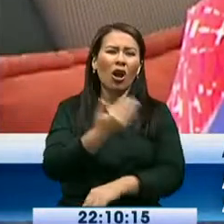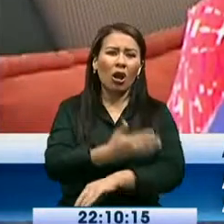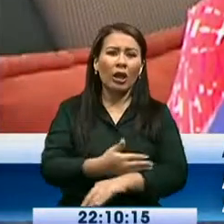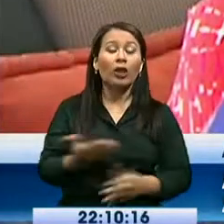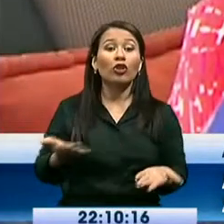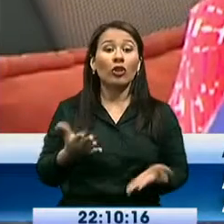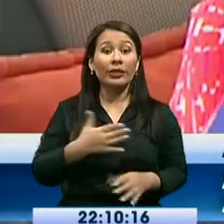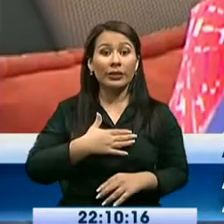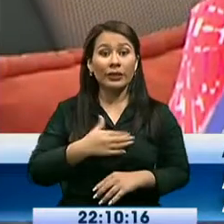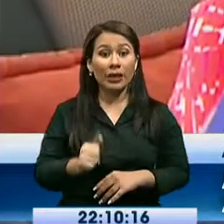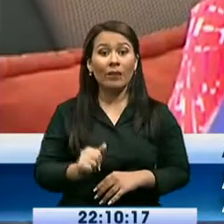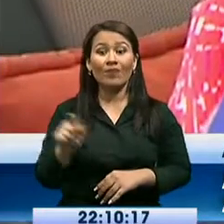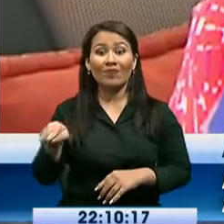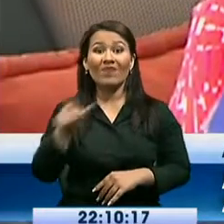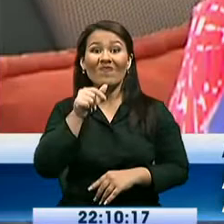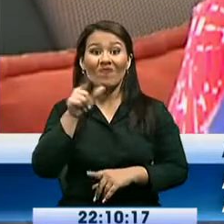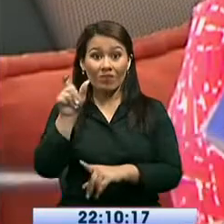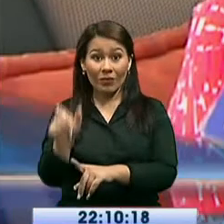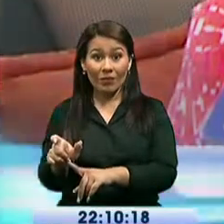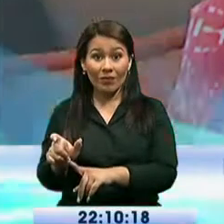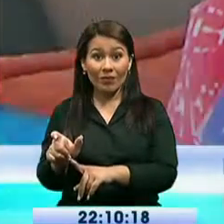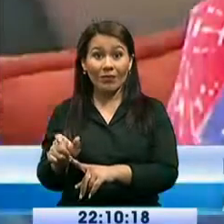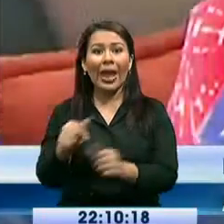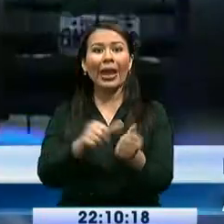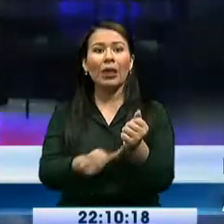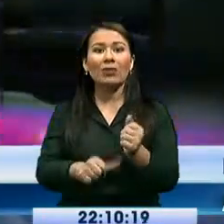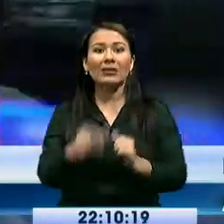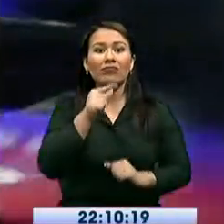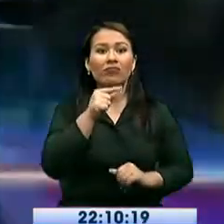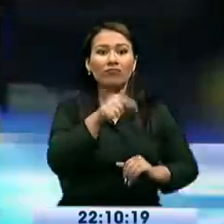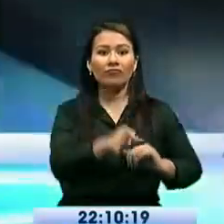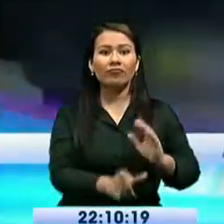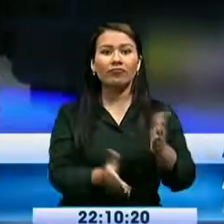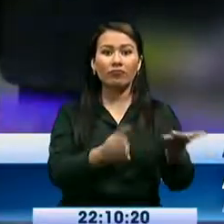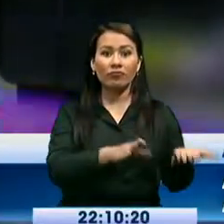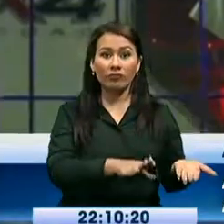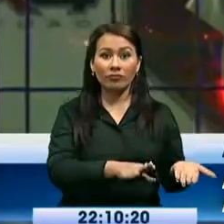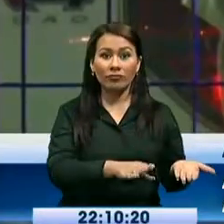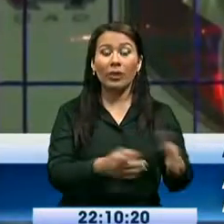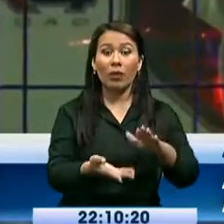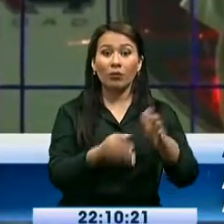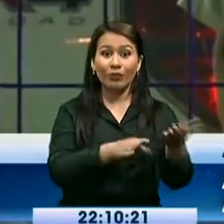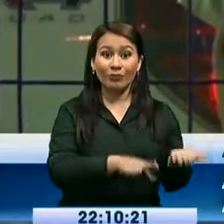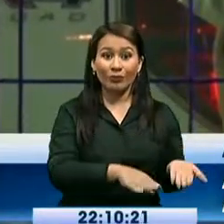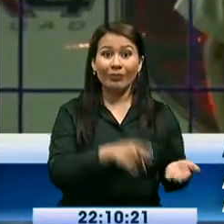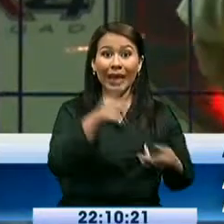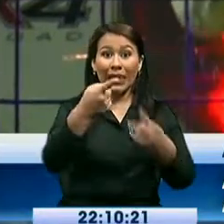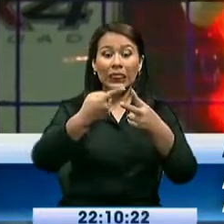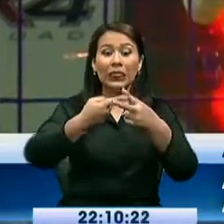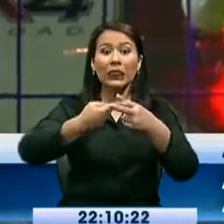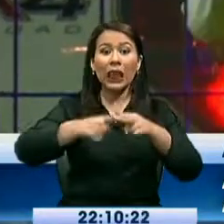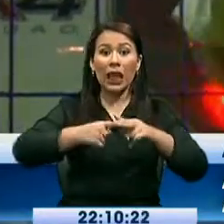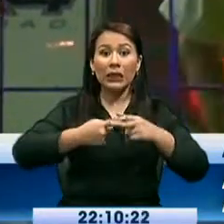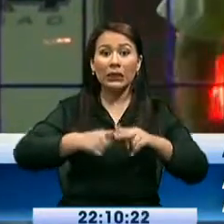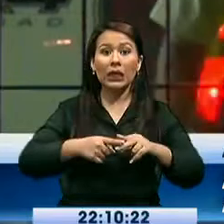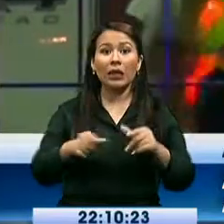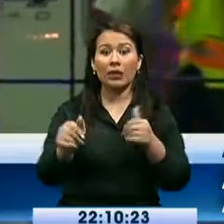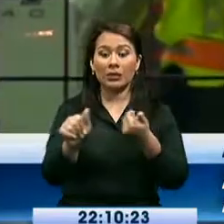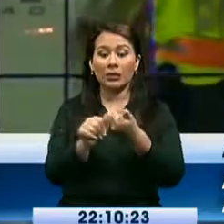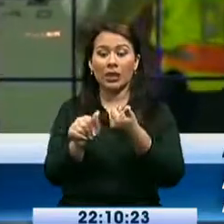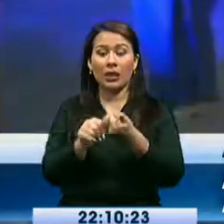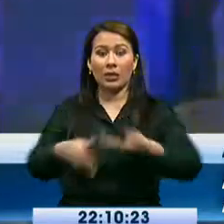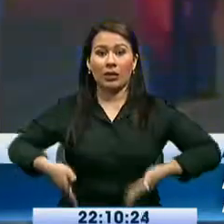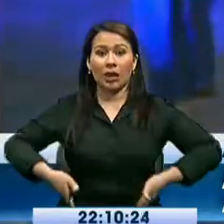está herido y fue trasladado a una casa de salud. La víctima mortal llegó hasta un taller automotriz situado junto a la